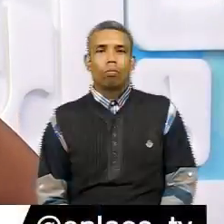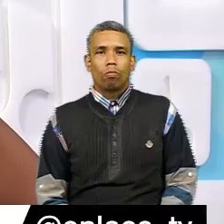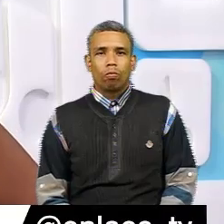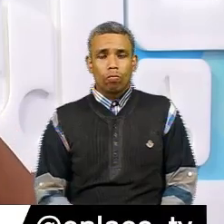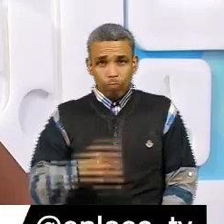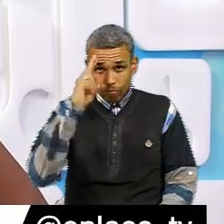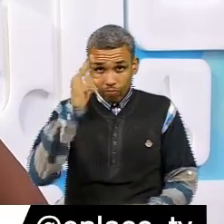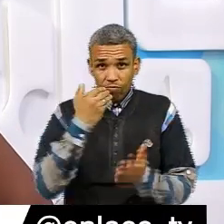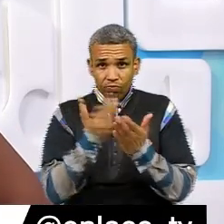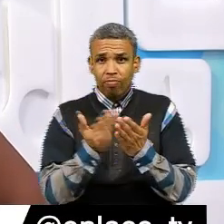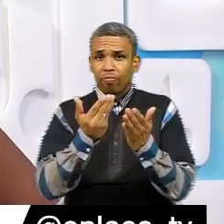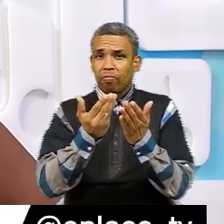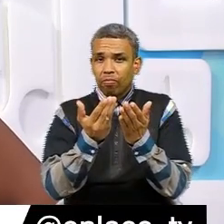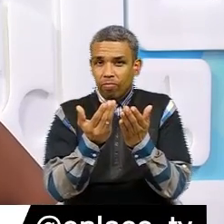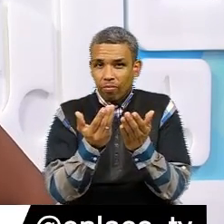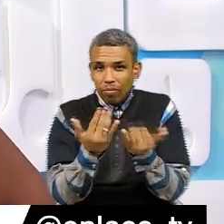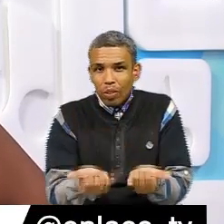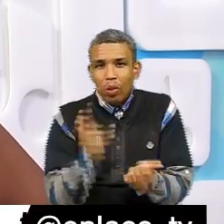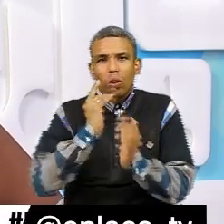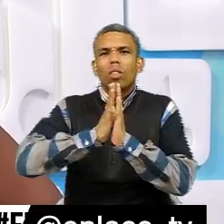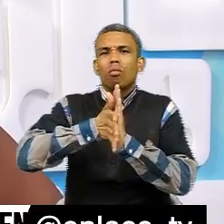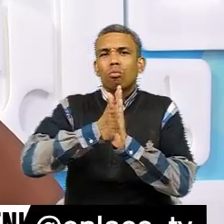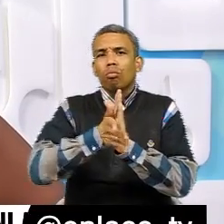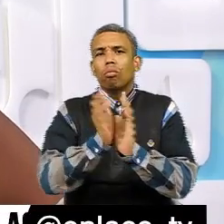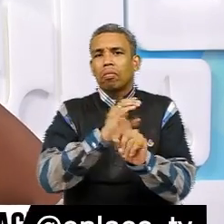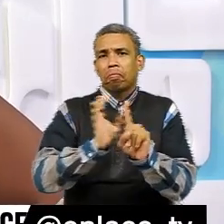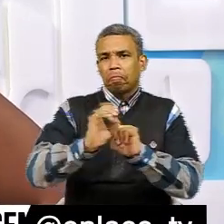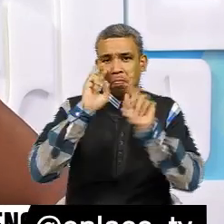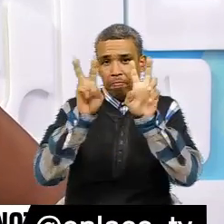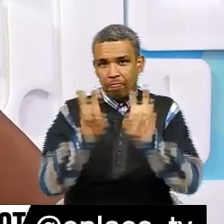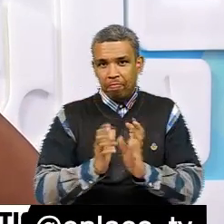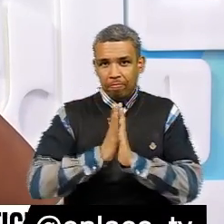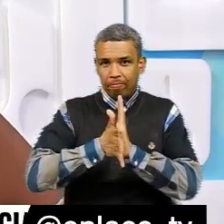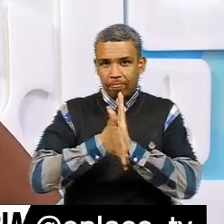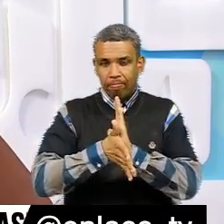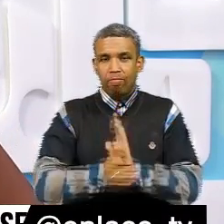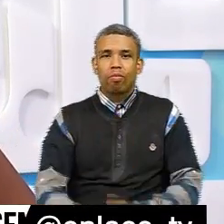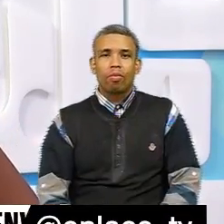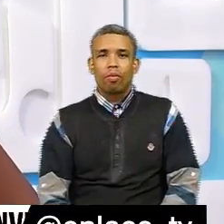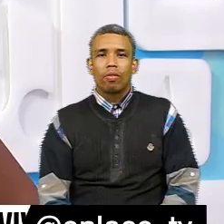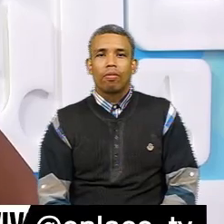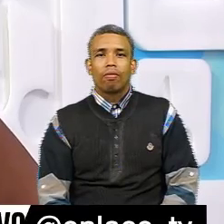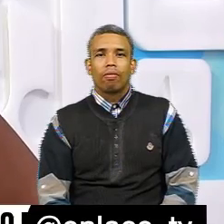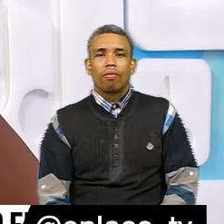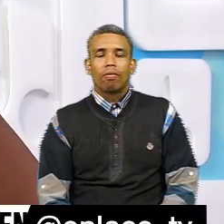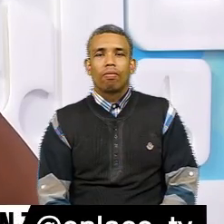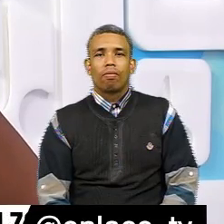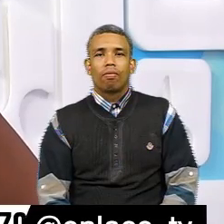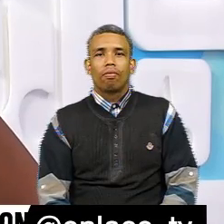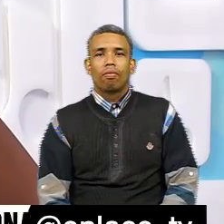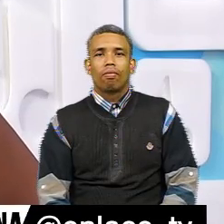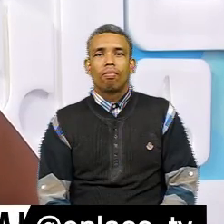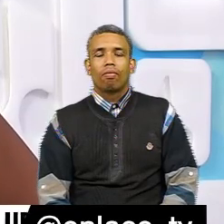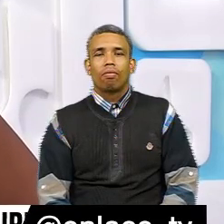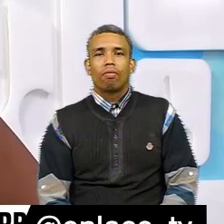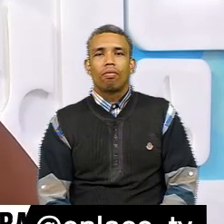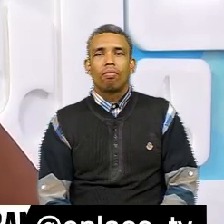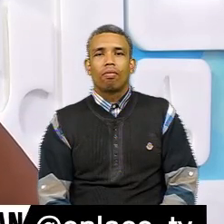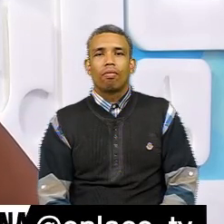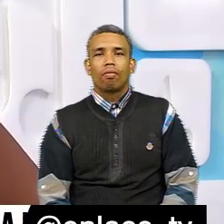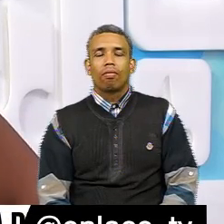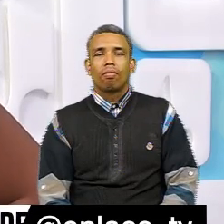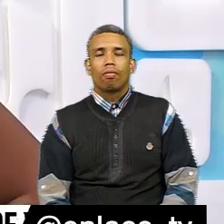Buenas tardes, bienvenidos a la mejor información de cultura y entretenimiento en La Mira. Feliz inicio de semana para todos. Y la